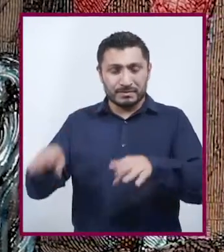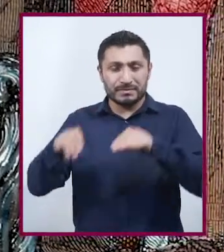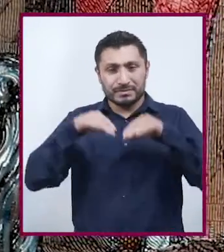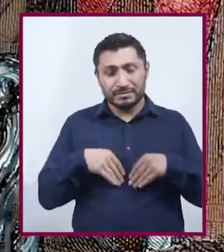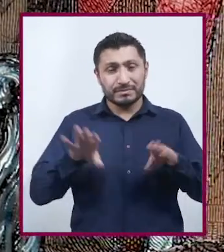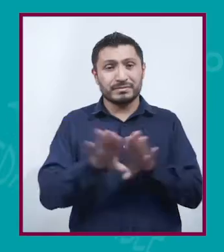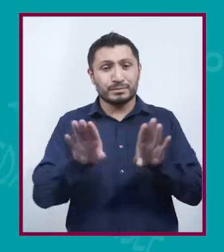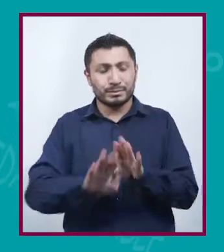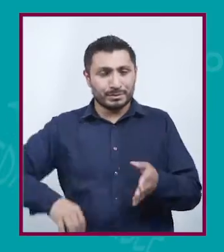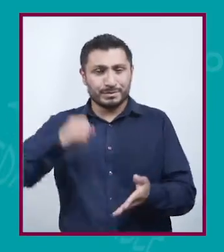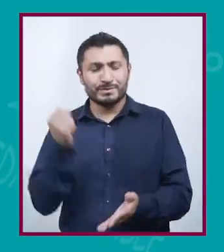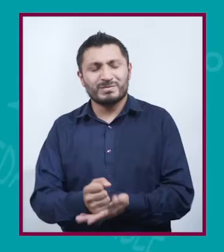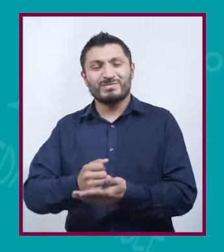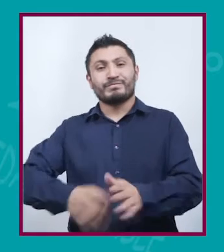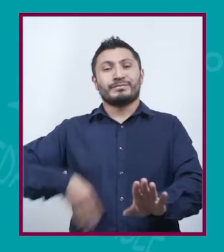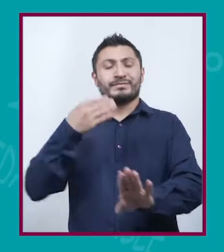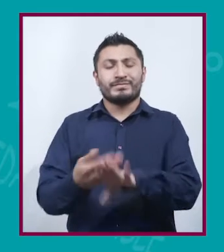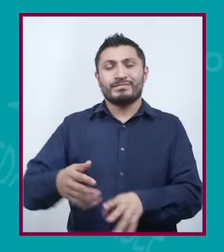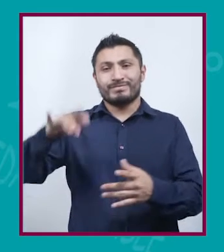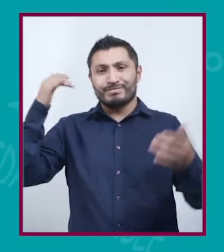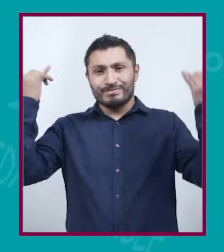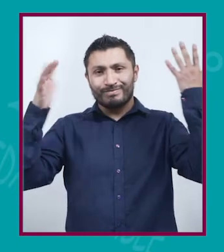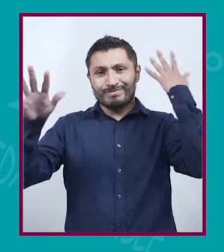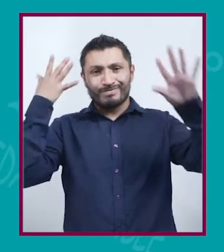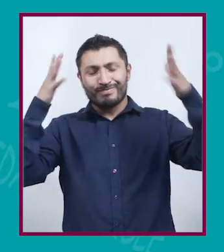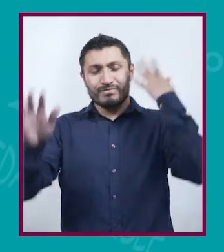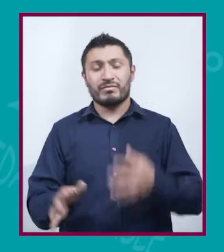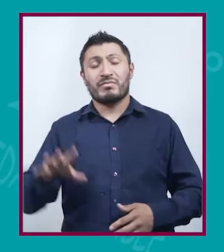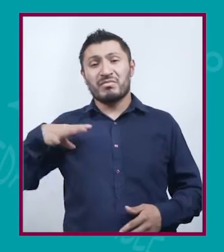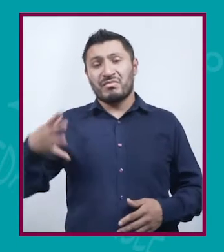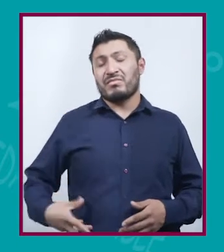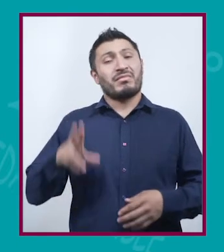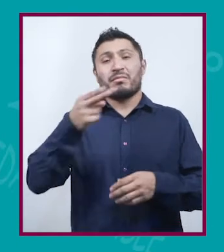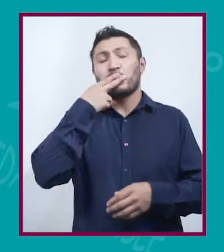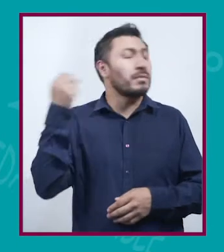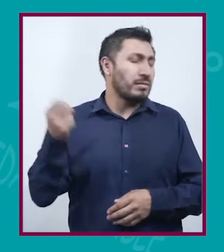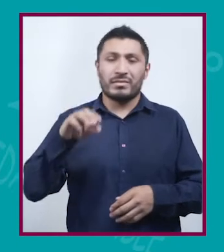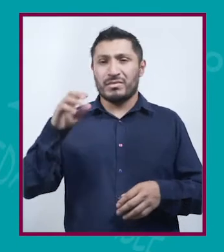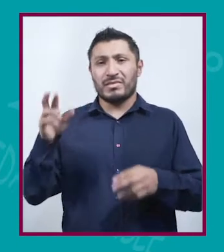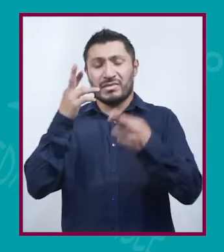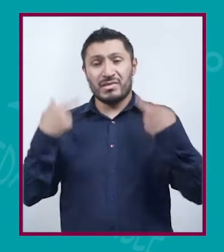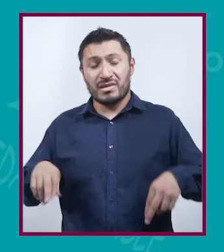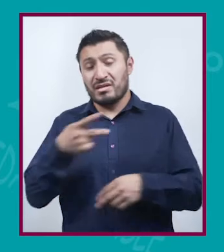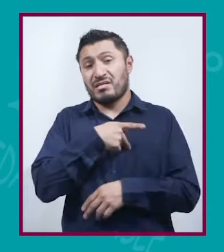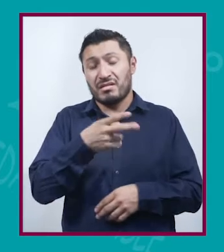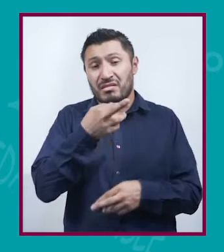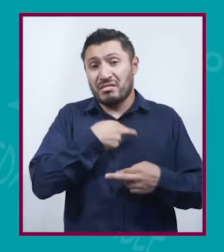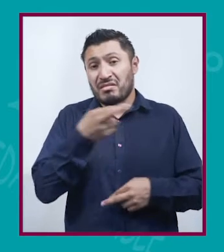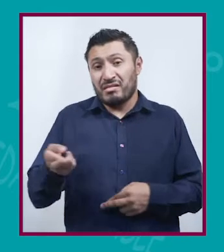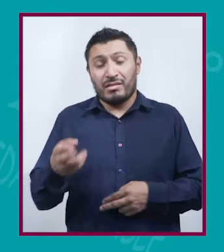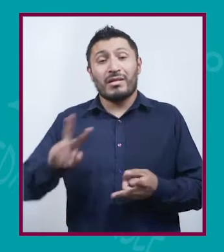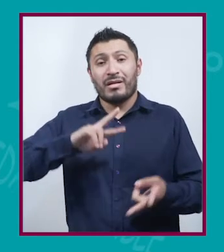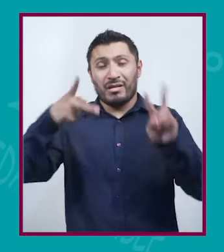como emblema de lucha y rebeldía y orgullosos de no usar la prenda aristocrática, y al contrario, orgullosos de